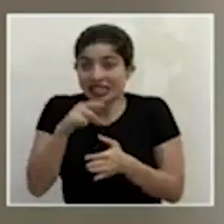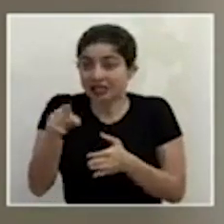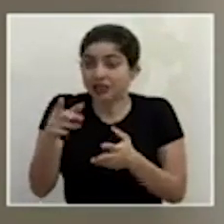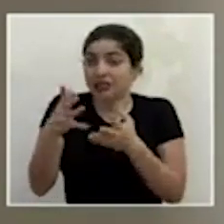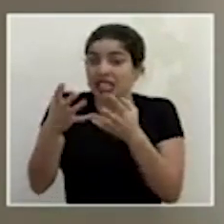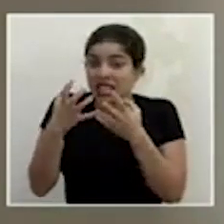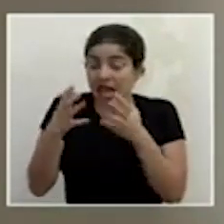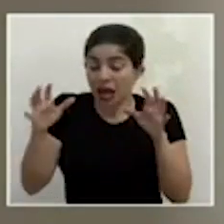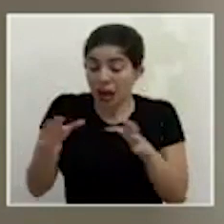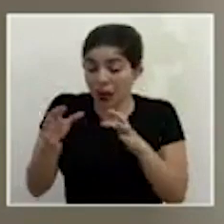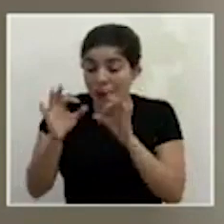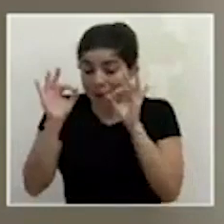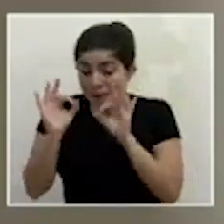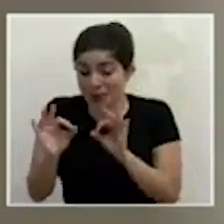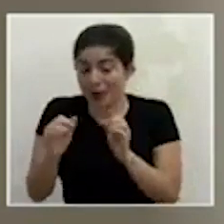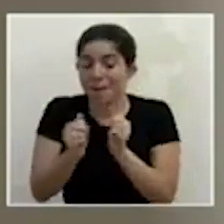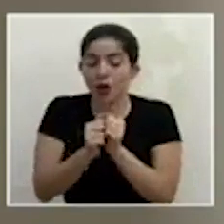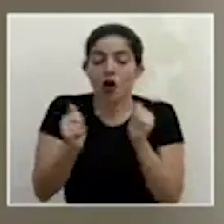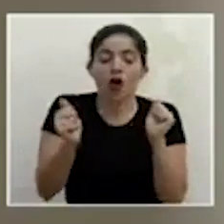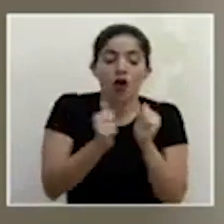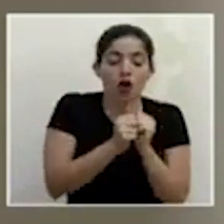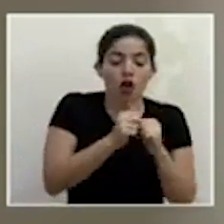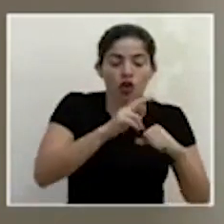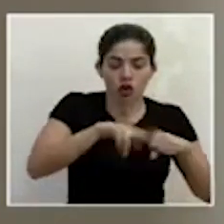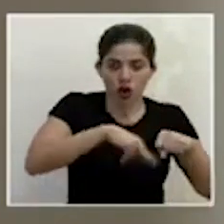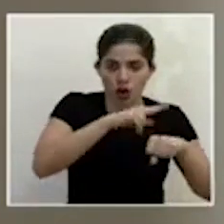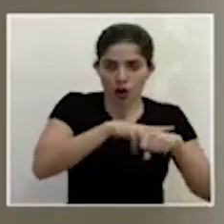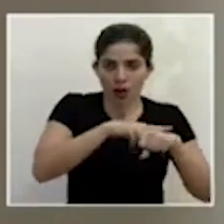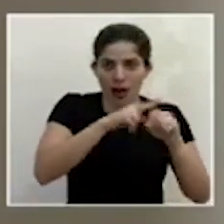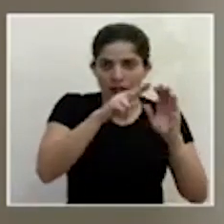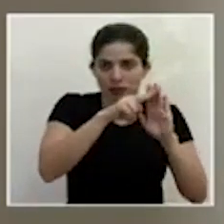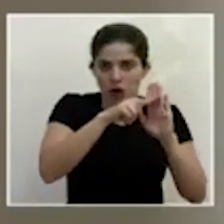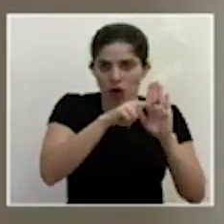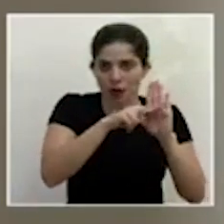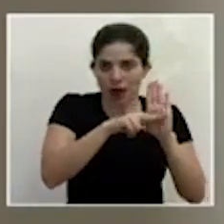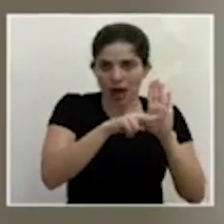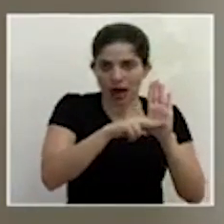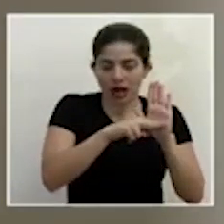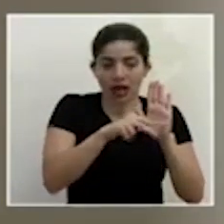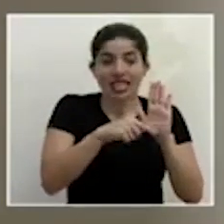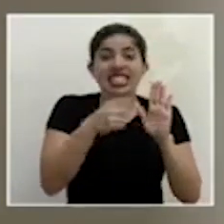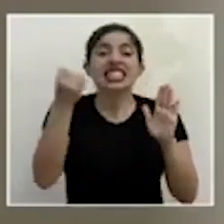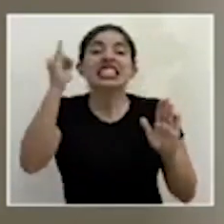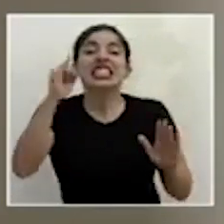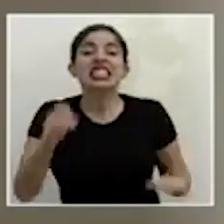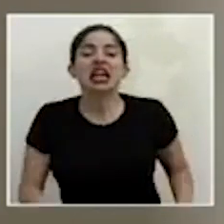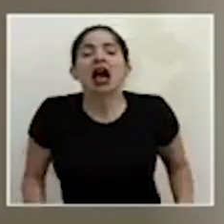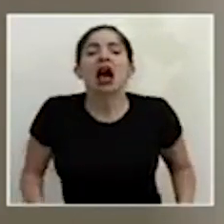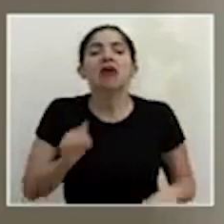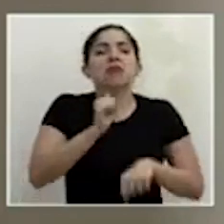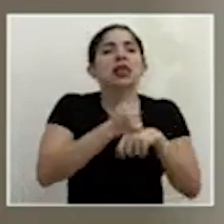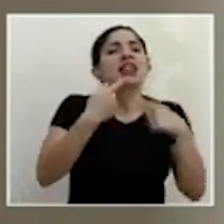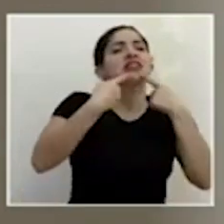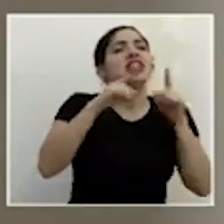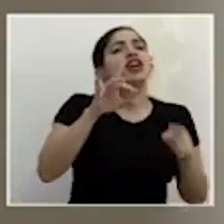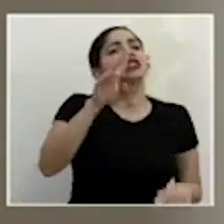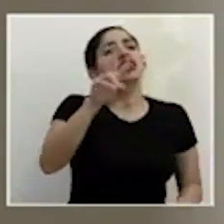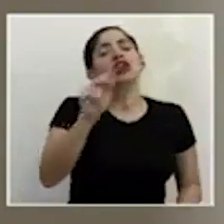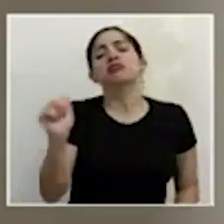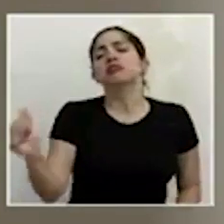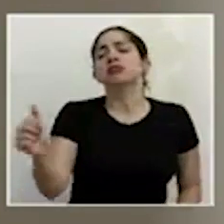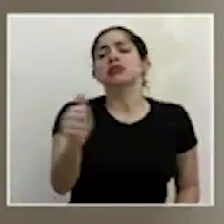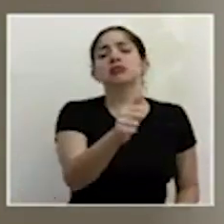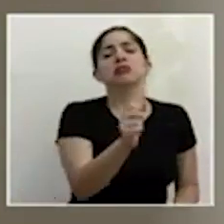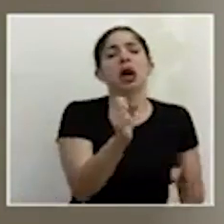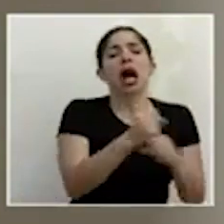bien pero que lo hagan de forma normalizada resulta que si hubiéramos sacado una directriz 82 que estableciera como requisito que cada sector tenía que